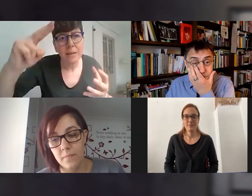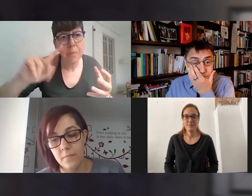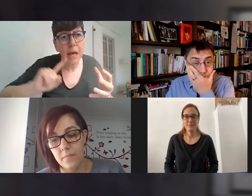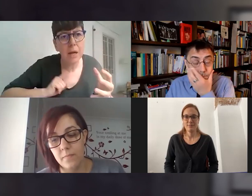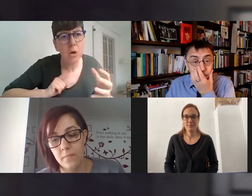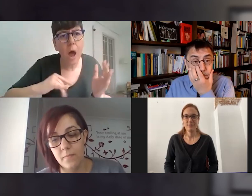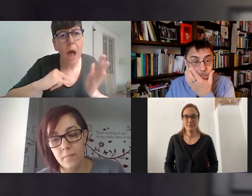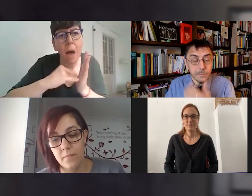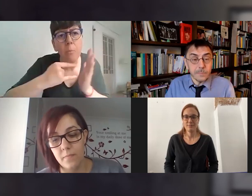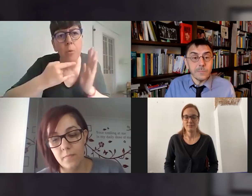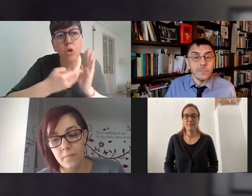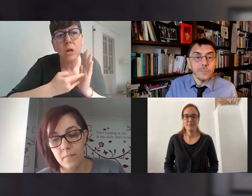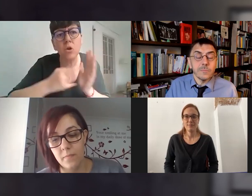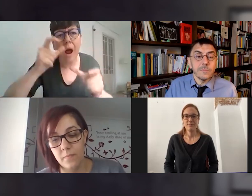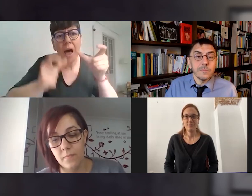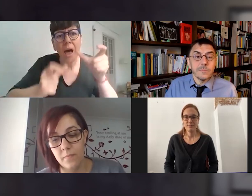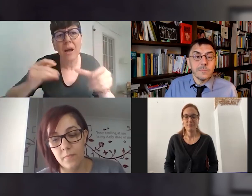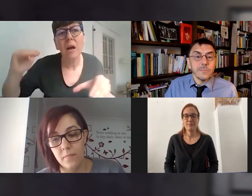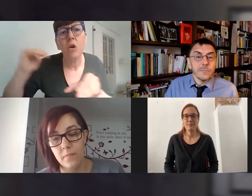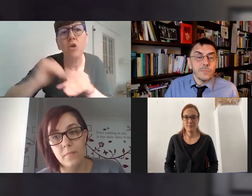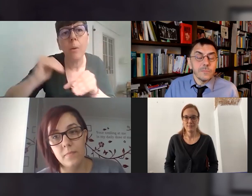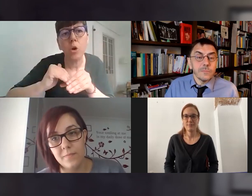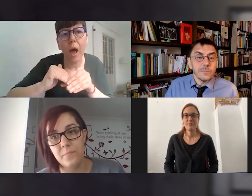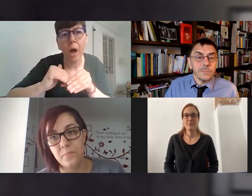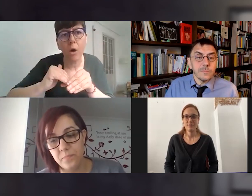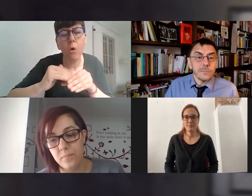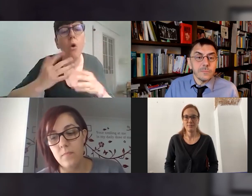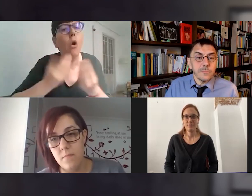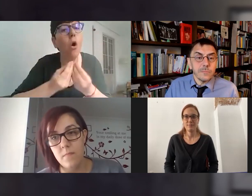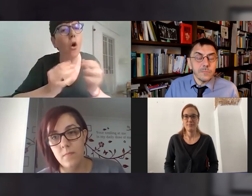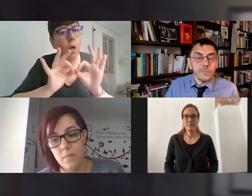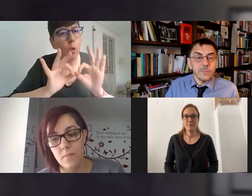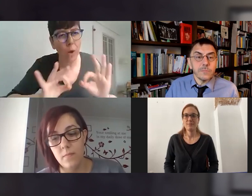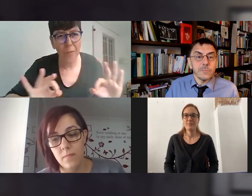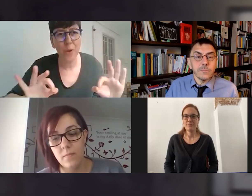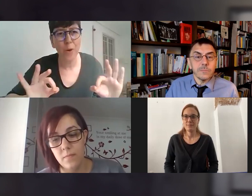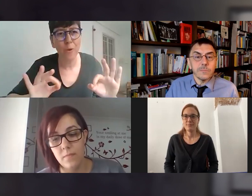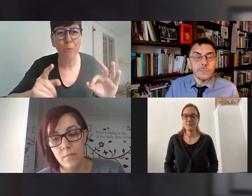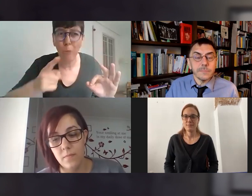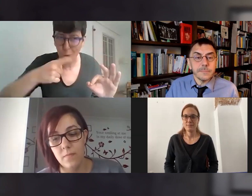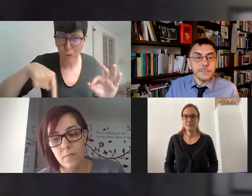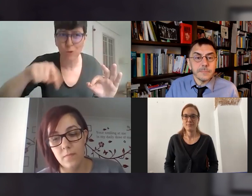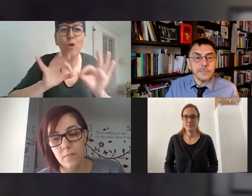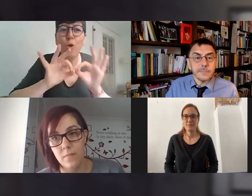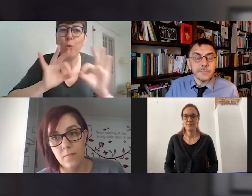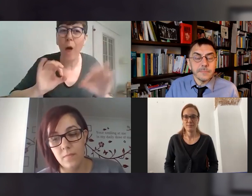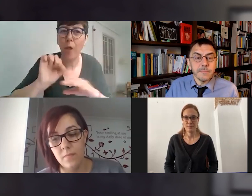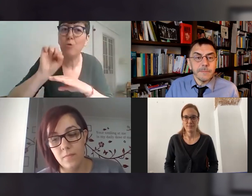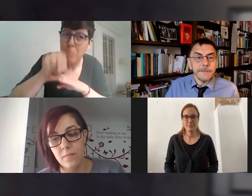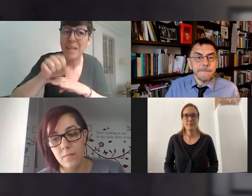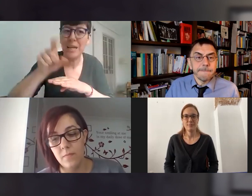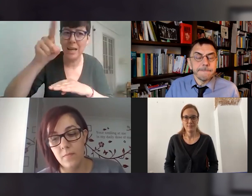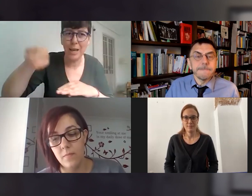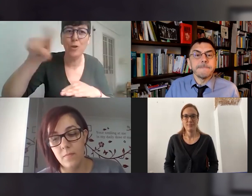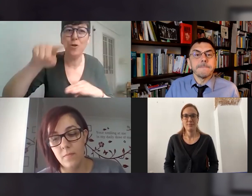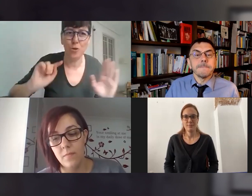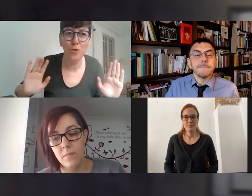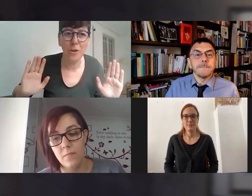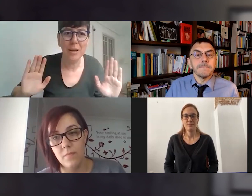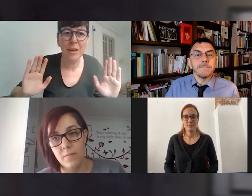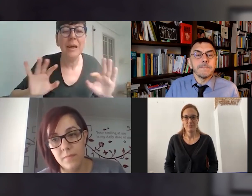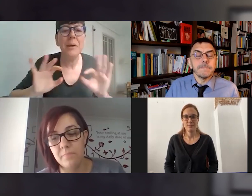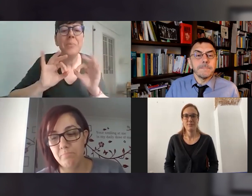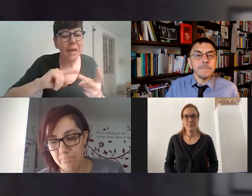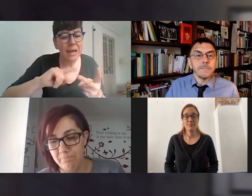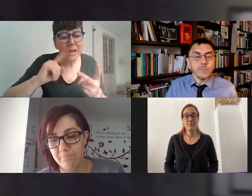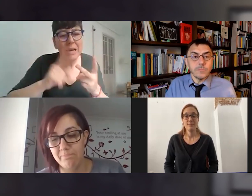sensación de que te tienes que ganar el respeto y tenemos por detrás mucha gente que nos han votado y que apoyan nuestro